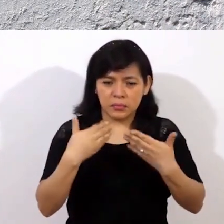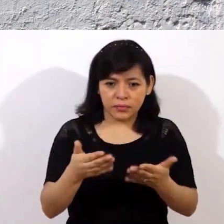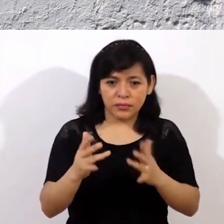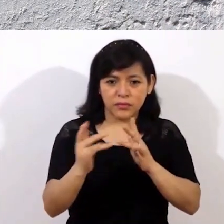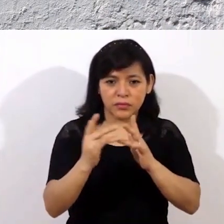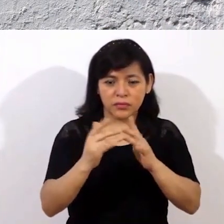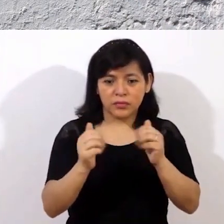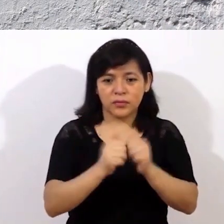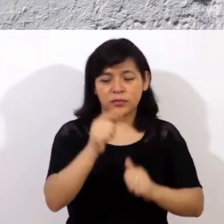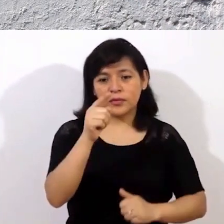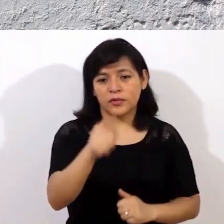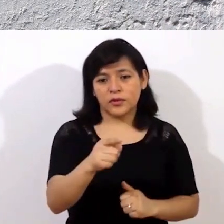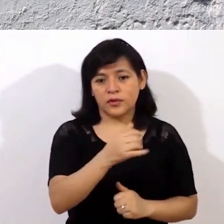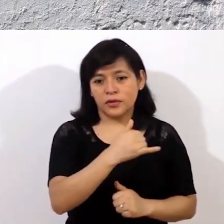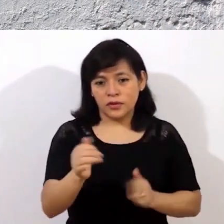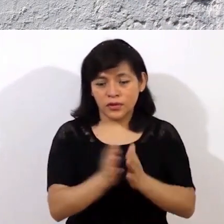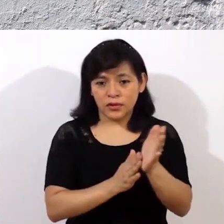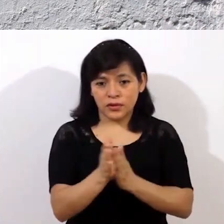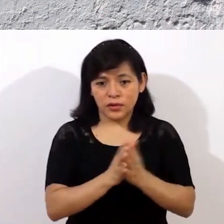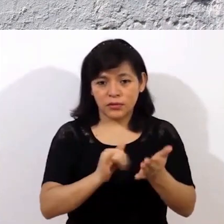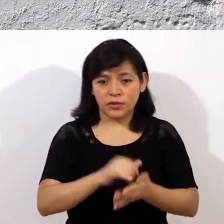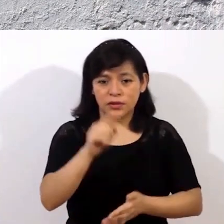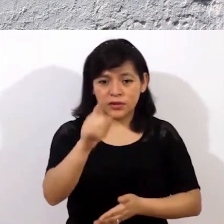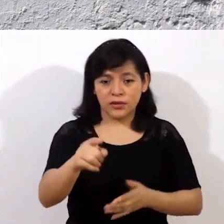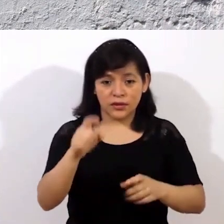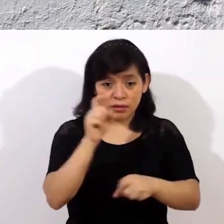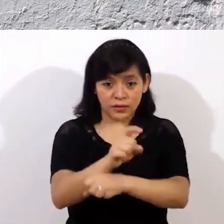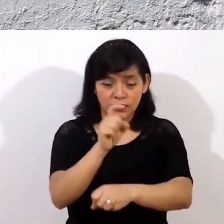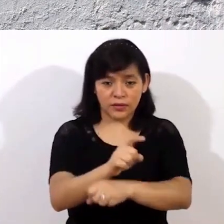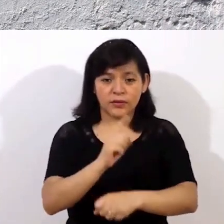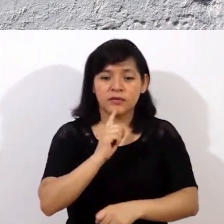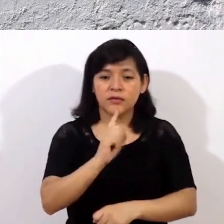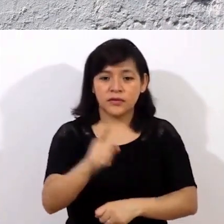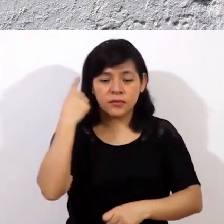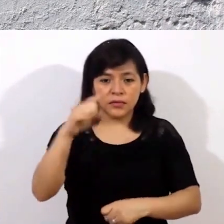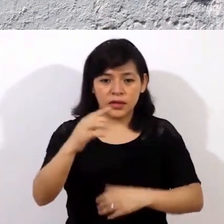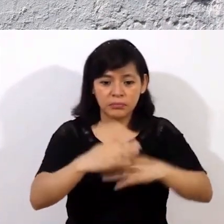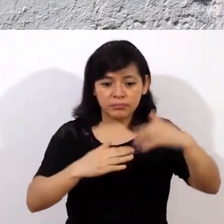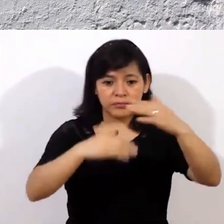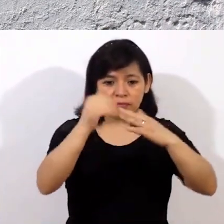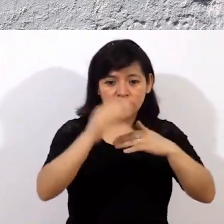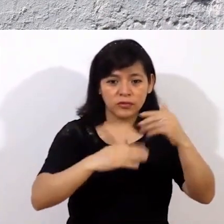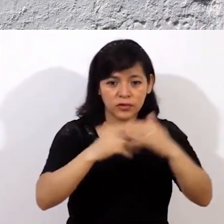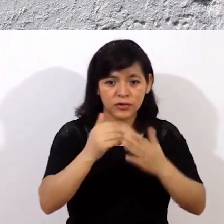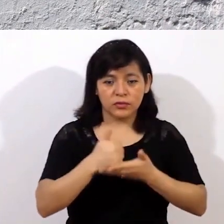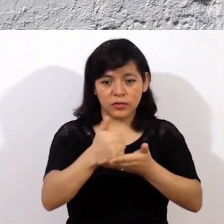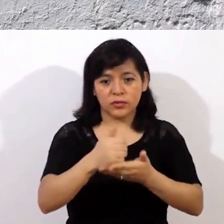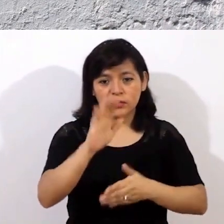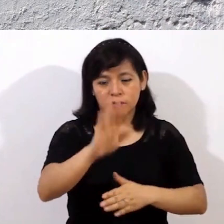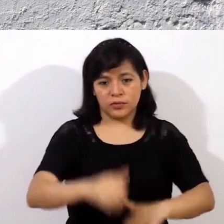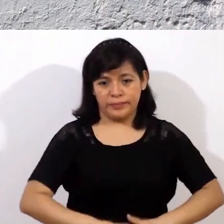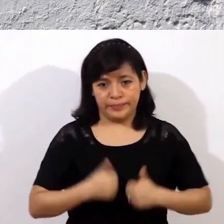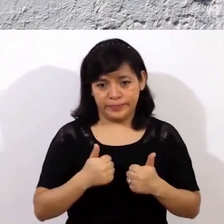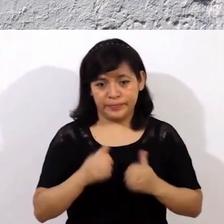y será para nosotros también un gusto estar en contacto contigo. Y deseamos que estas enseñanzas sean para edificación de tu